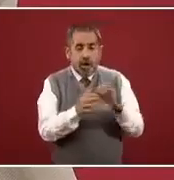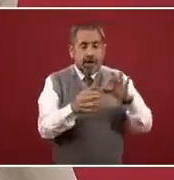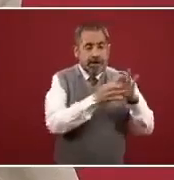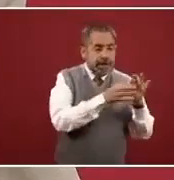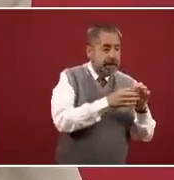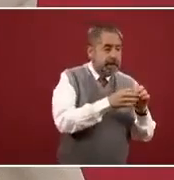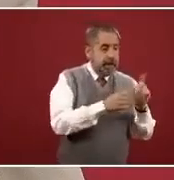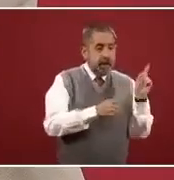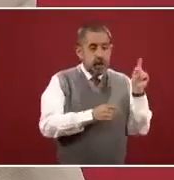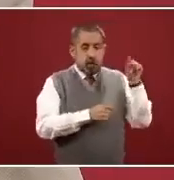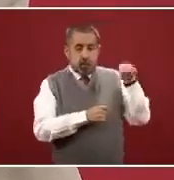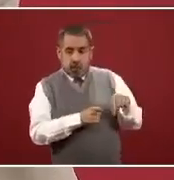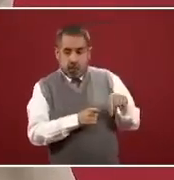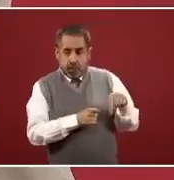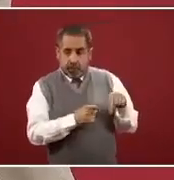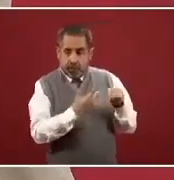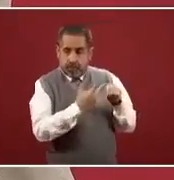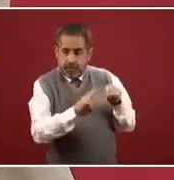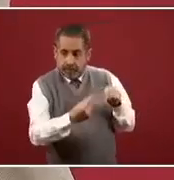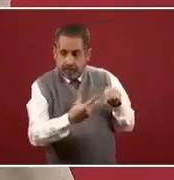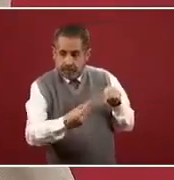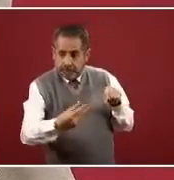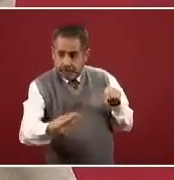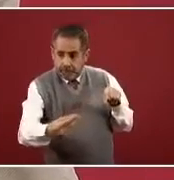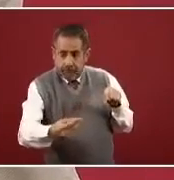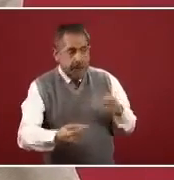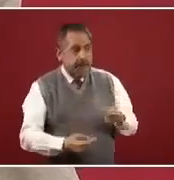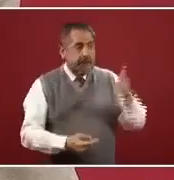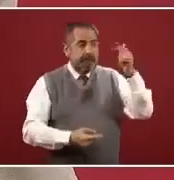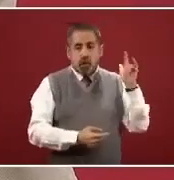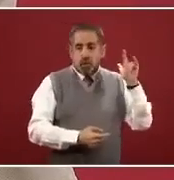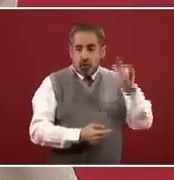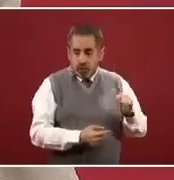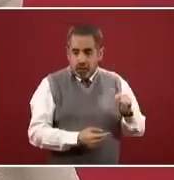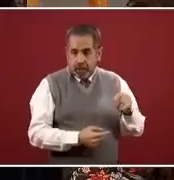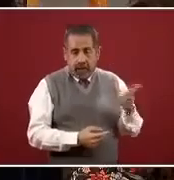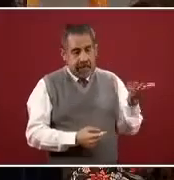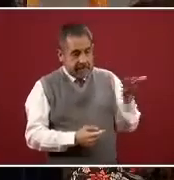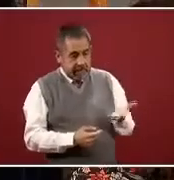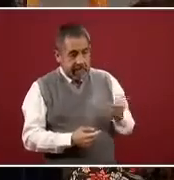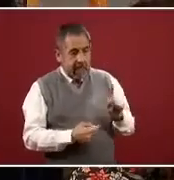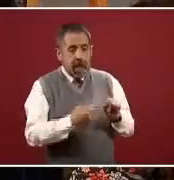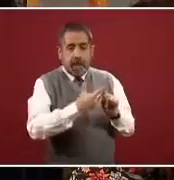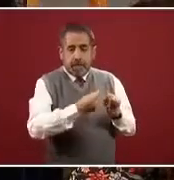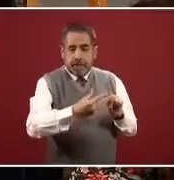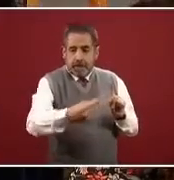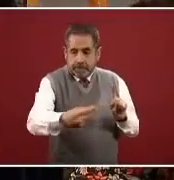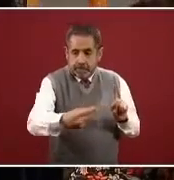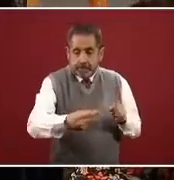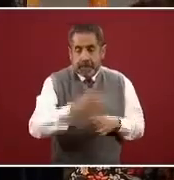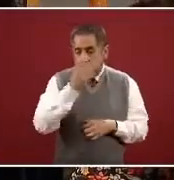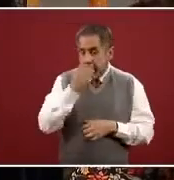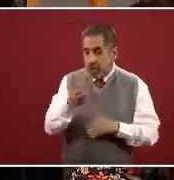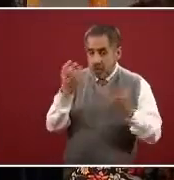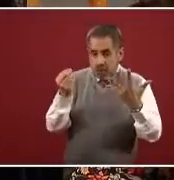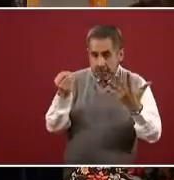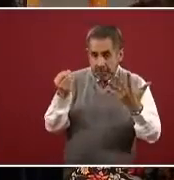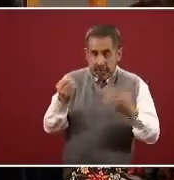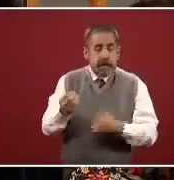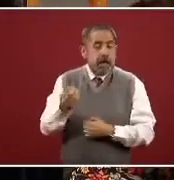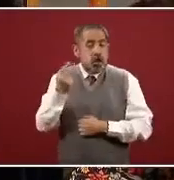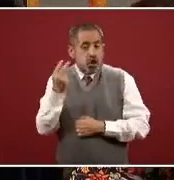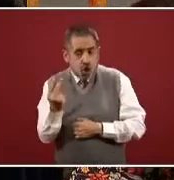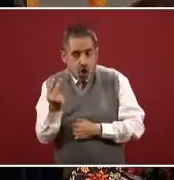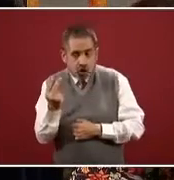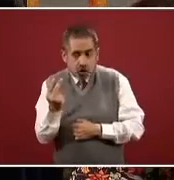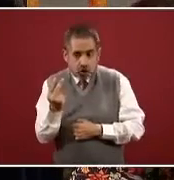importación porque son contactos directos de esta importación. De esos 9, solamente 2 están, digamos, en un marco